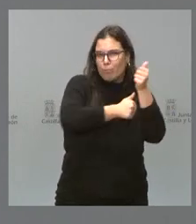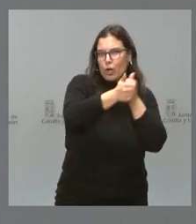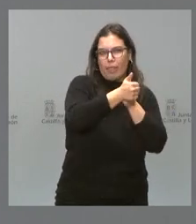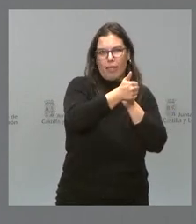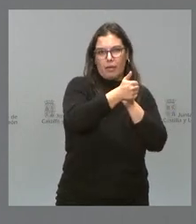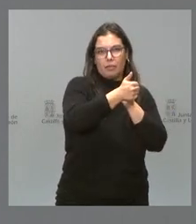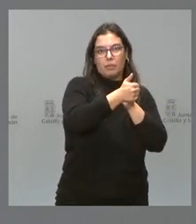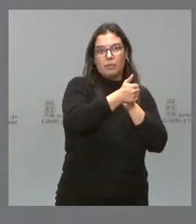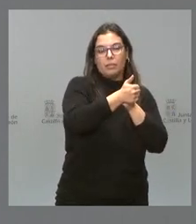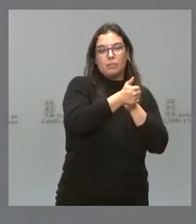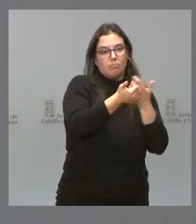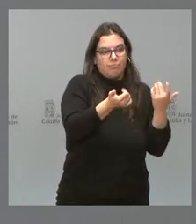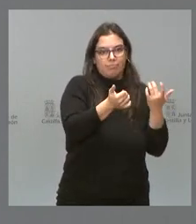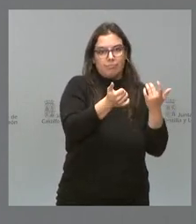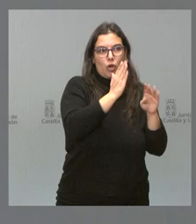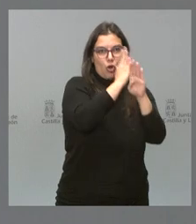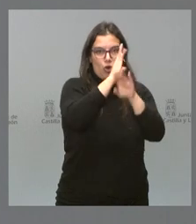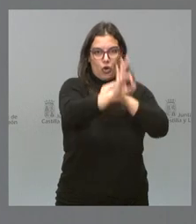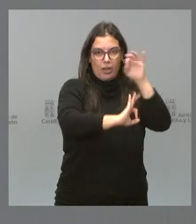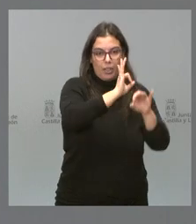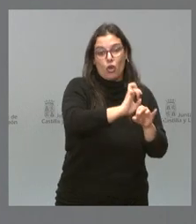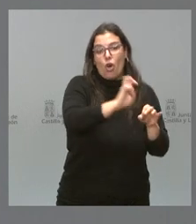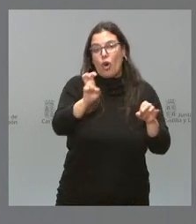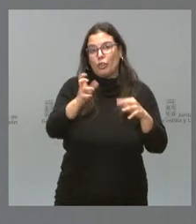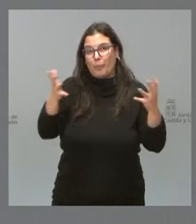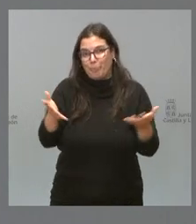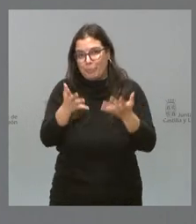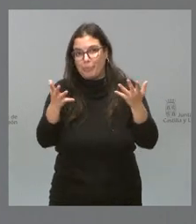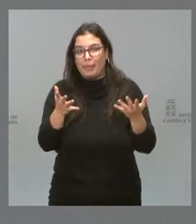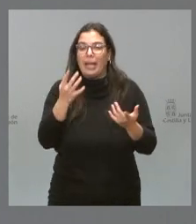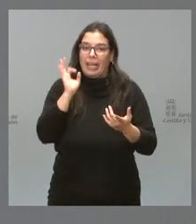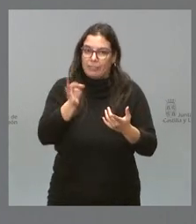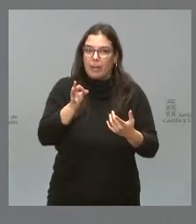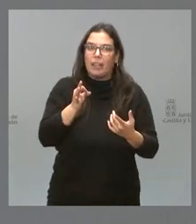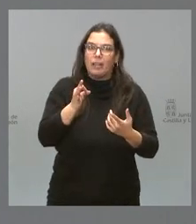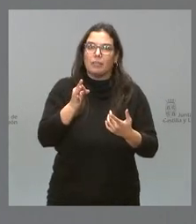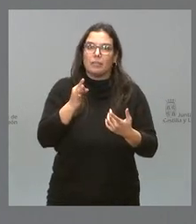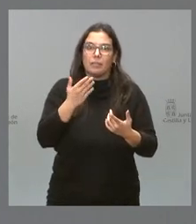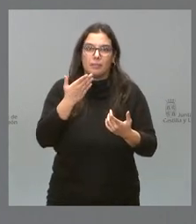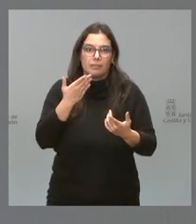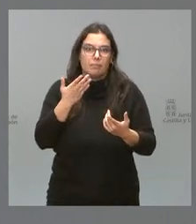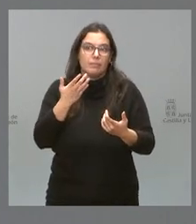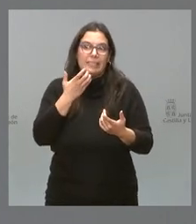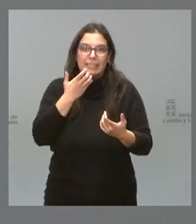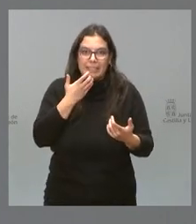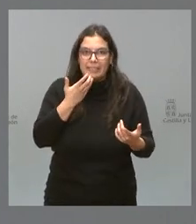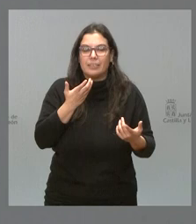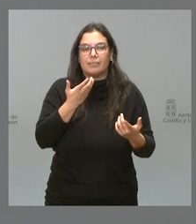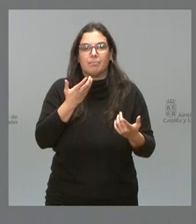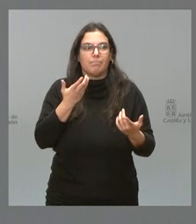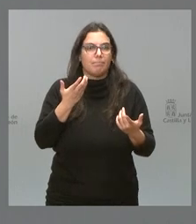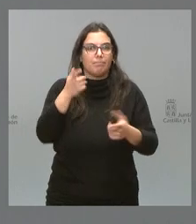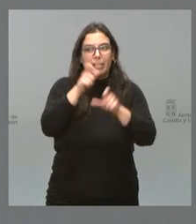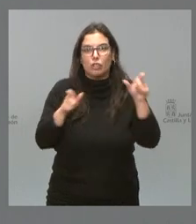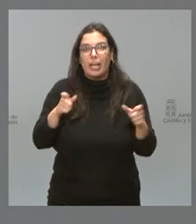ponerse de forma prioritaria sobre aquellos otros que incluso es verdad y ahí pedimos la disculpas en la medida que sea posible y la comprensión de